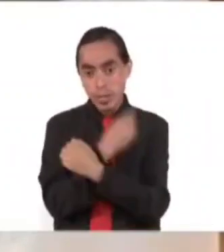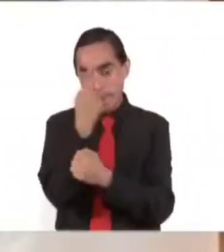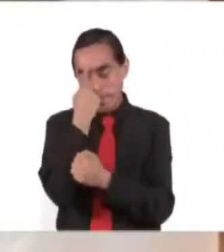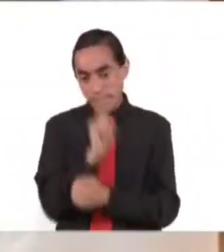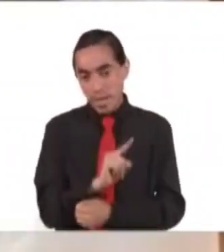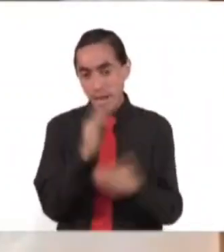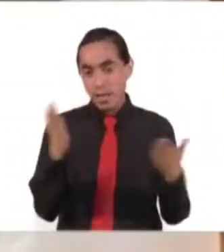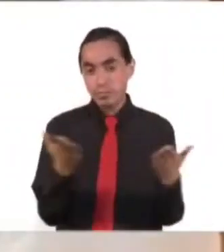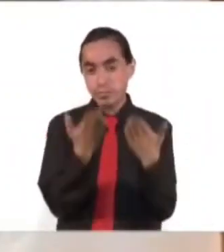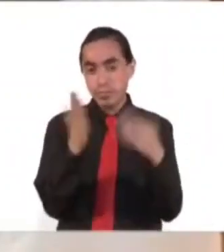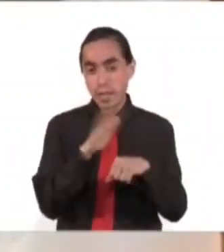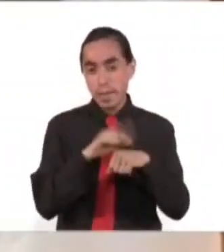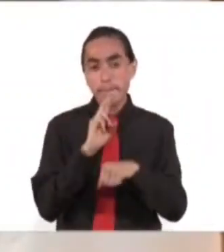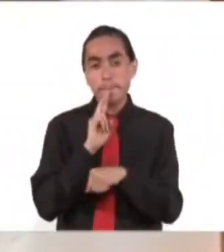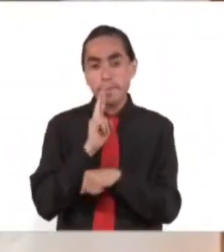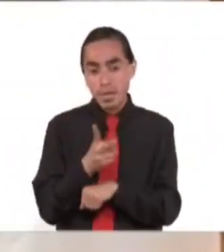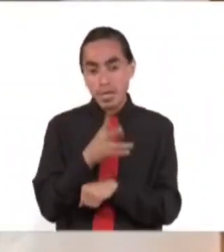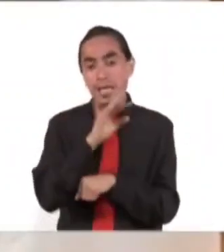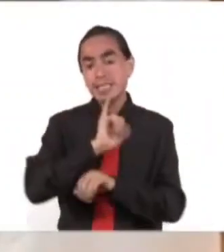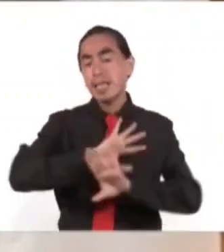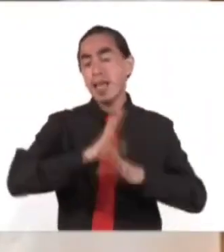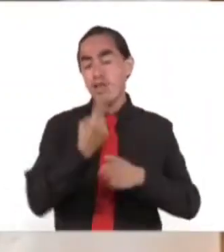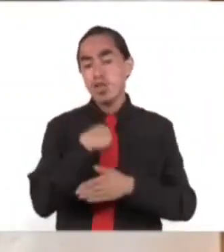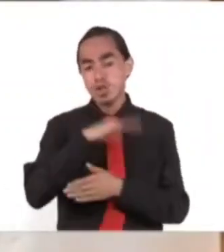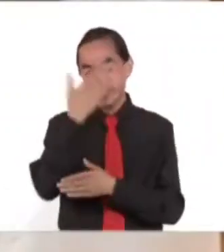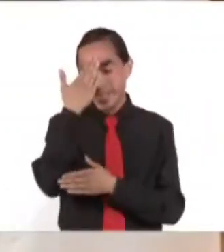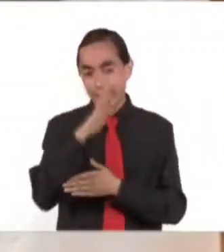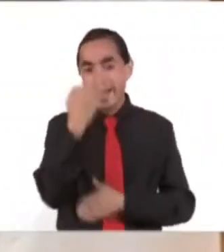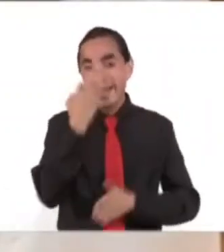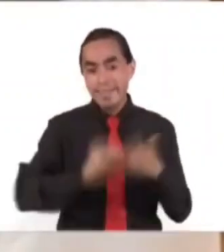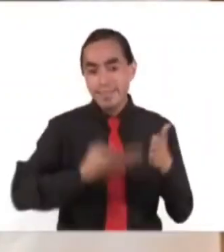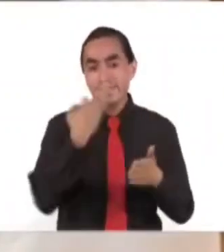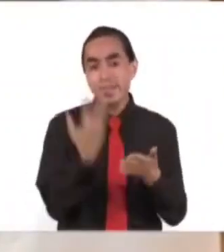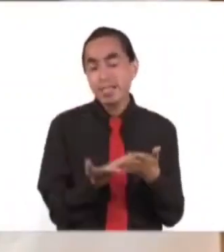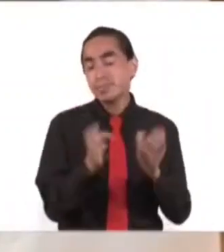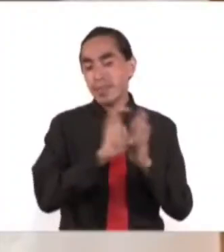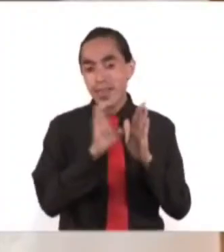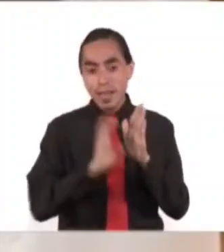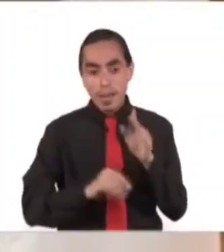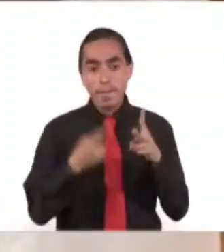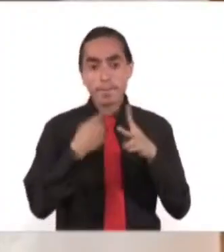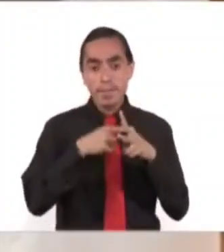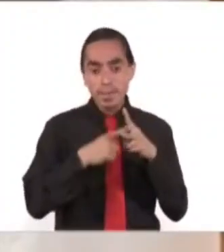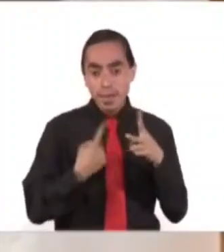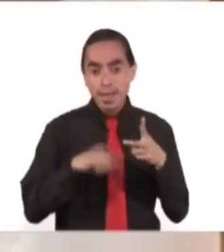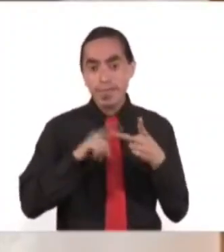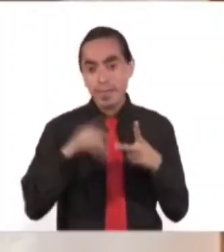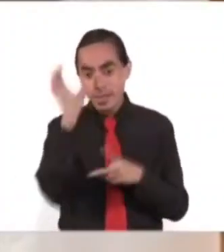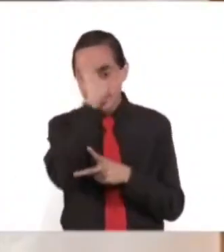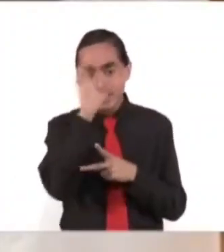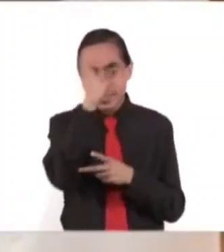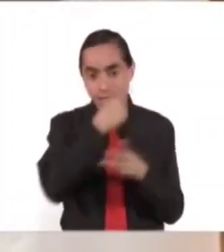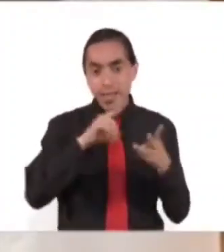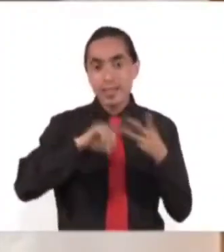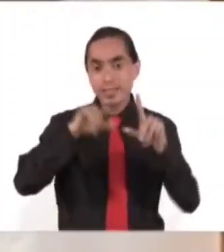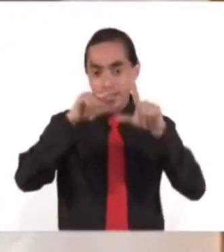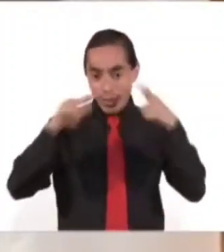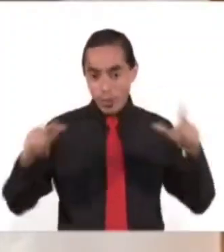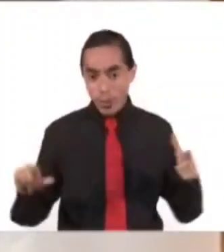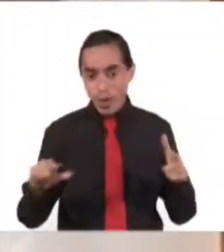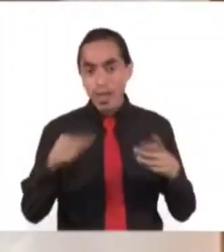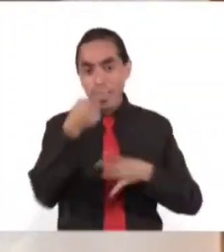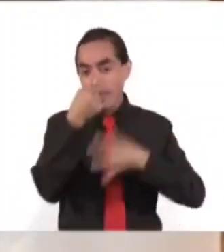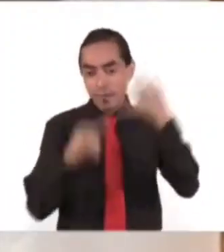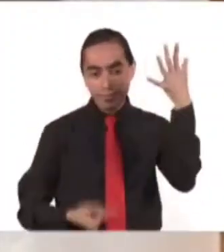que, como todos sabemos, hace mucha falta en este país, en las matemáticas, en las ciencias, en el lenguaje,